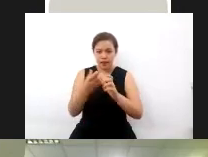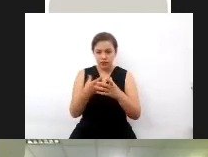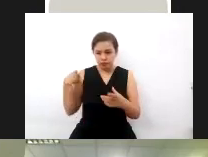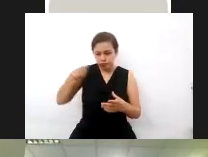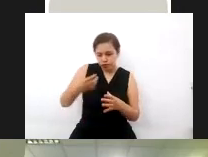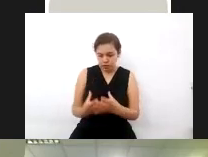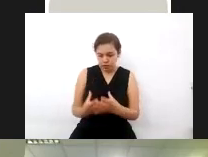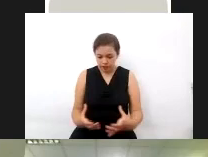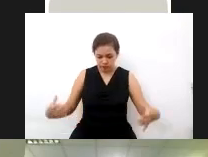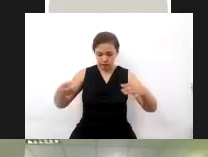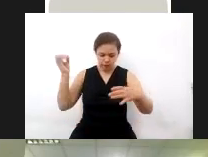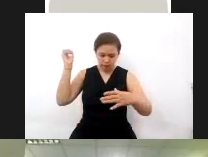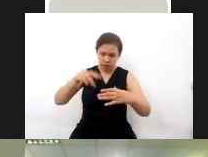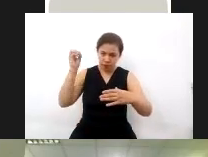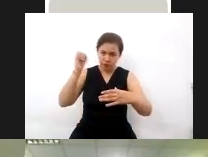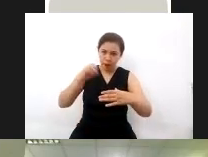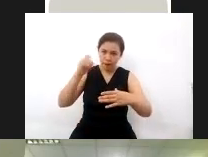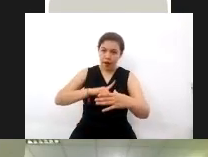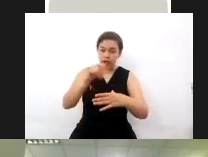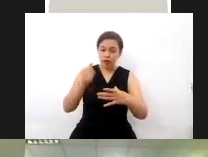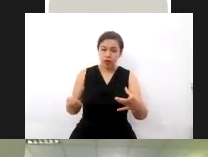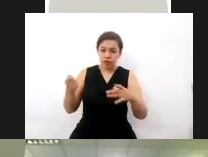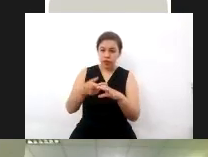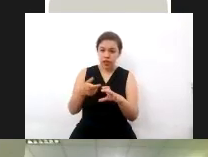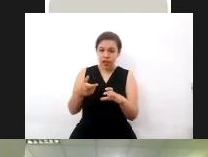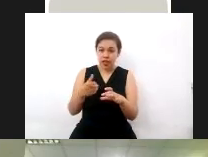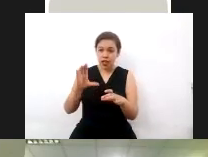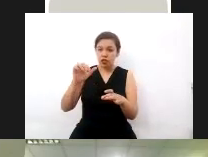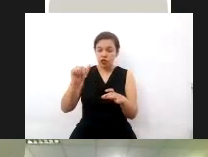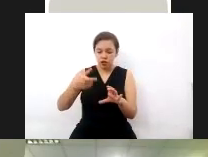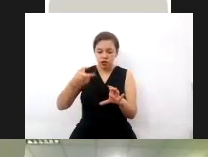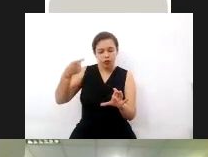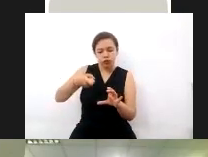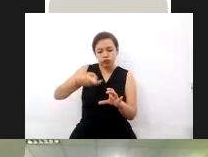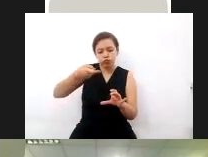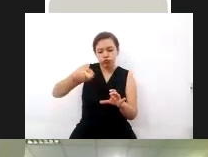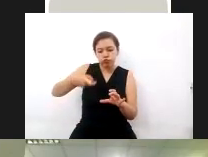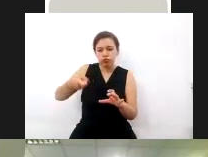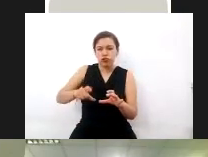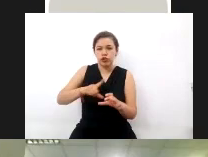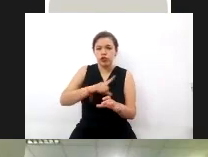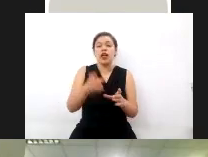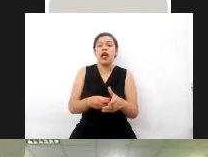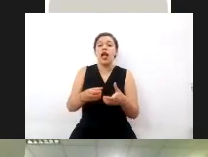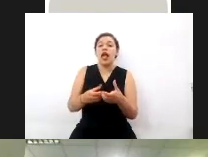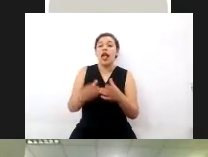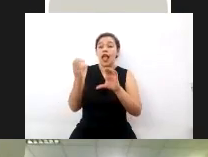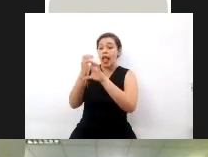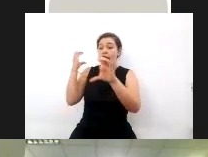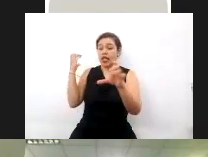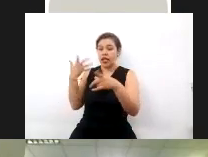los vamos a rociar con una solución de cloro y los vamos a entregar al camión recolector de